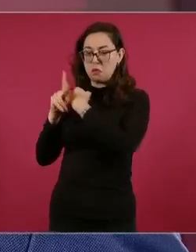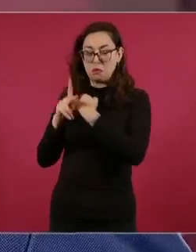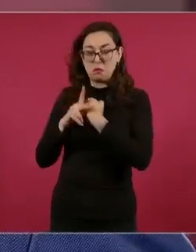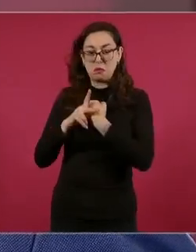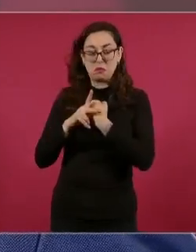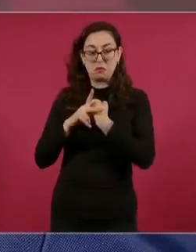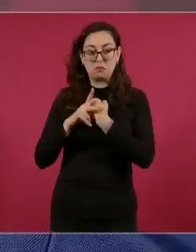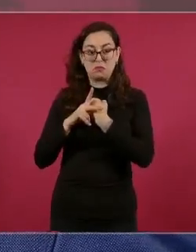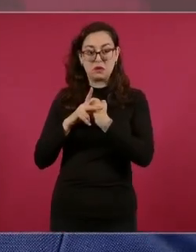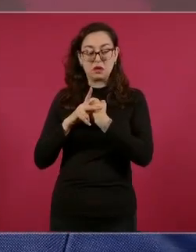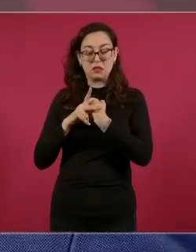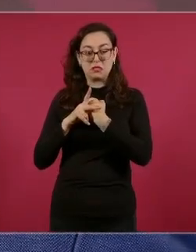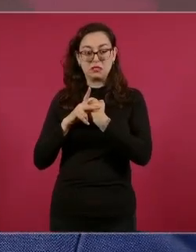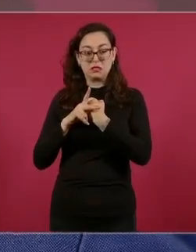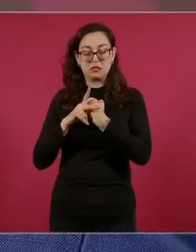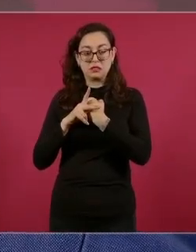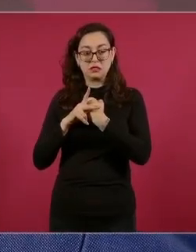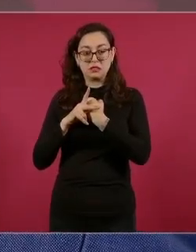desaprobó